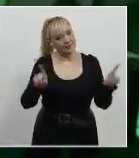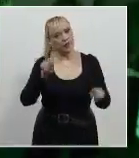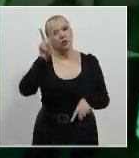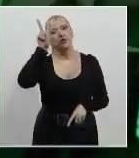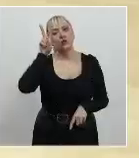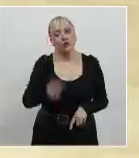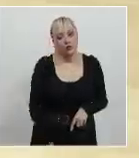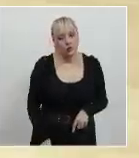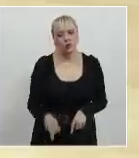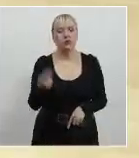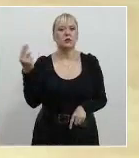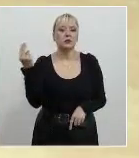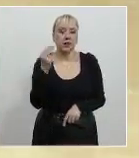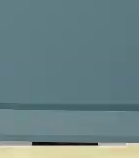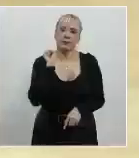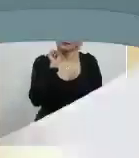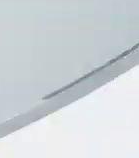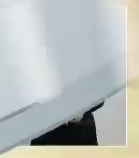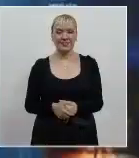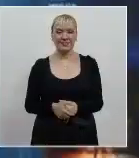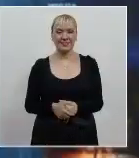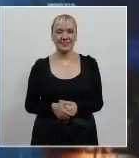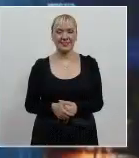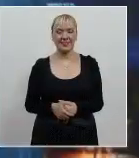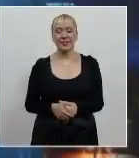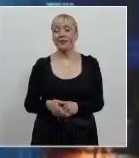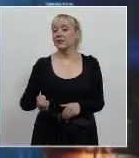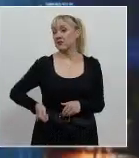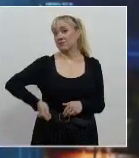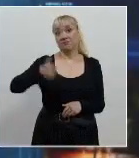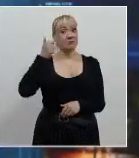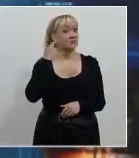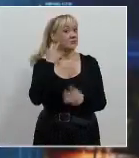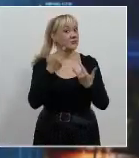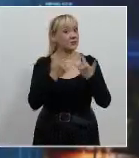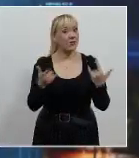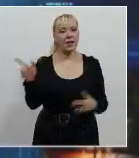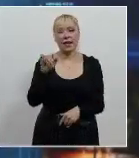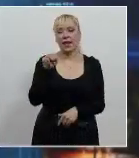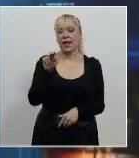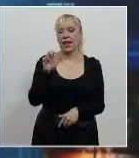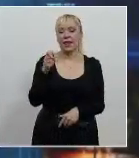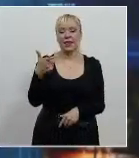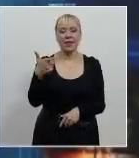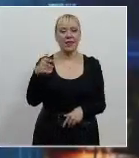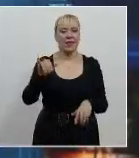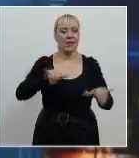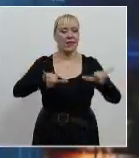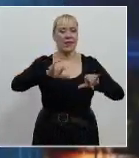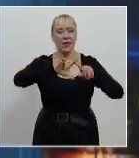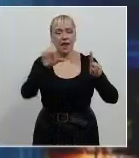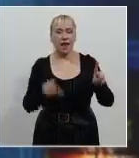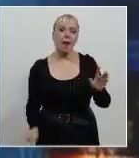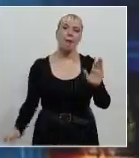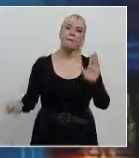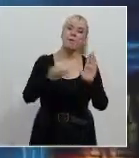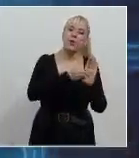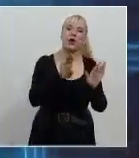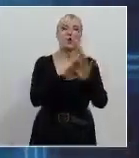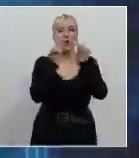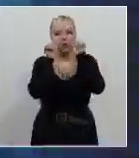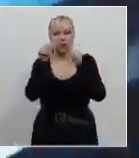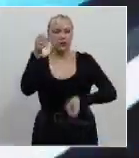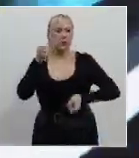de la Federación, Rosy García. Y por primera vez, el INEGI incluyó el apartado de justicia agraria en el